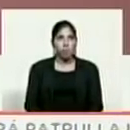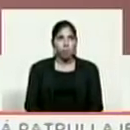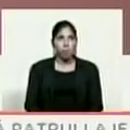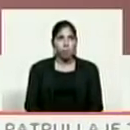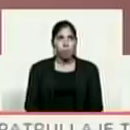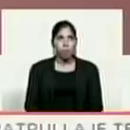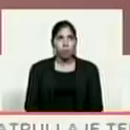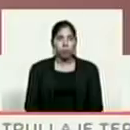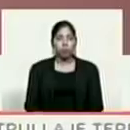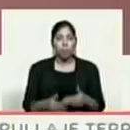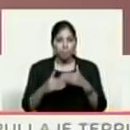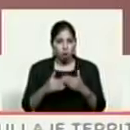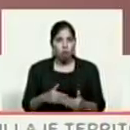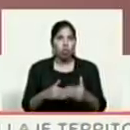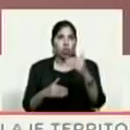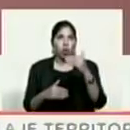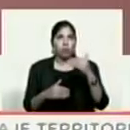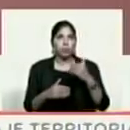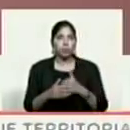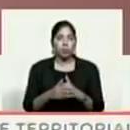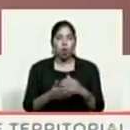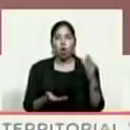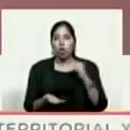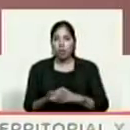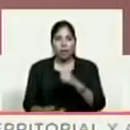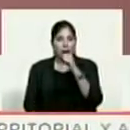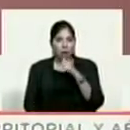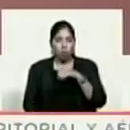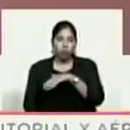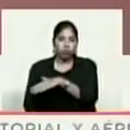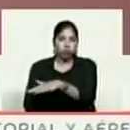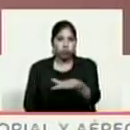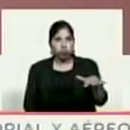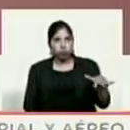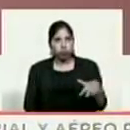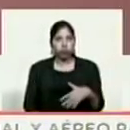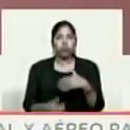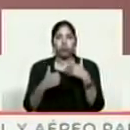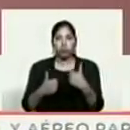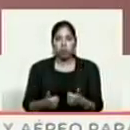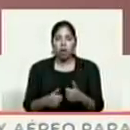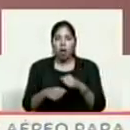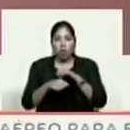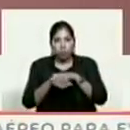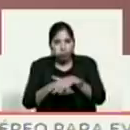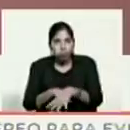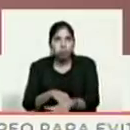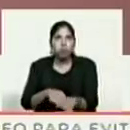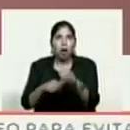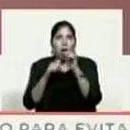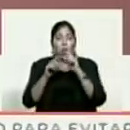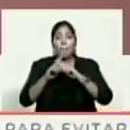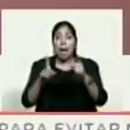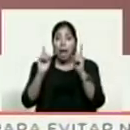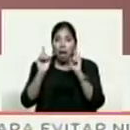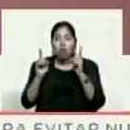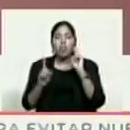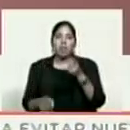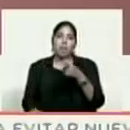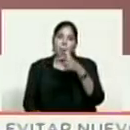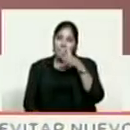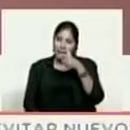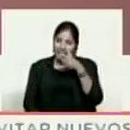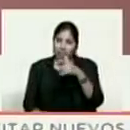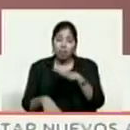En las próximas horas se reanuda el suministro de agua potable en todo el territorio nacional, pero hay que estar alerta, porque